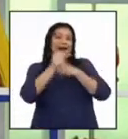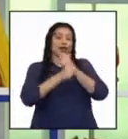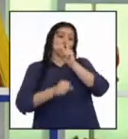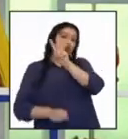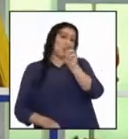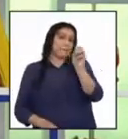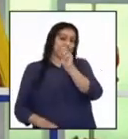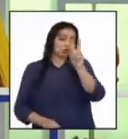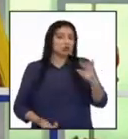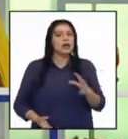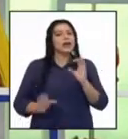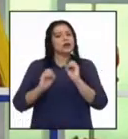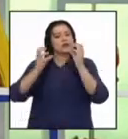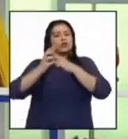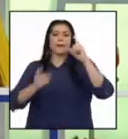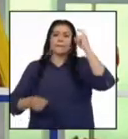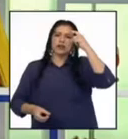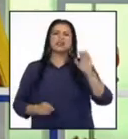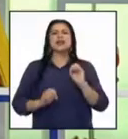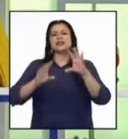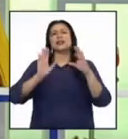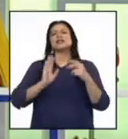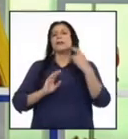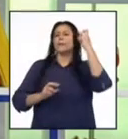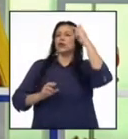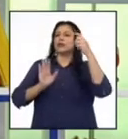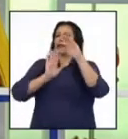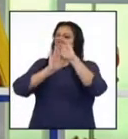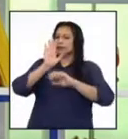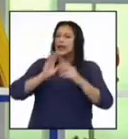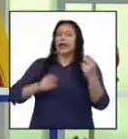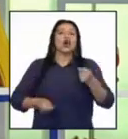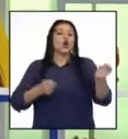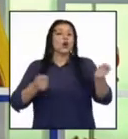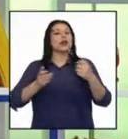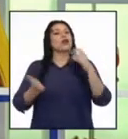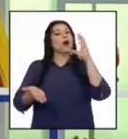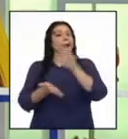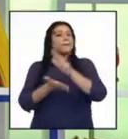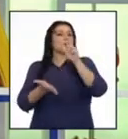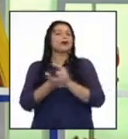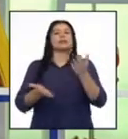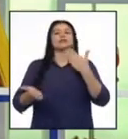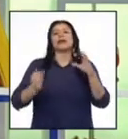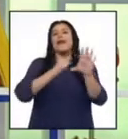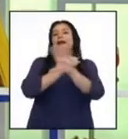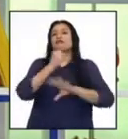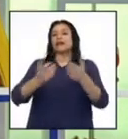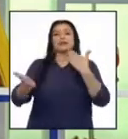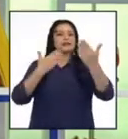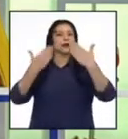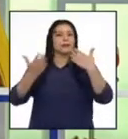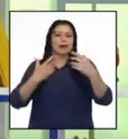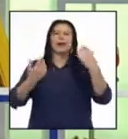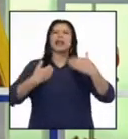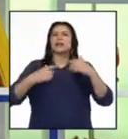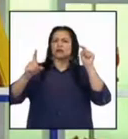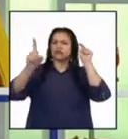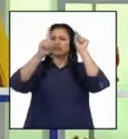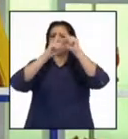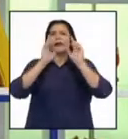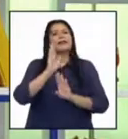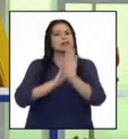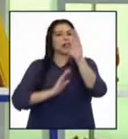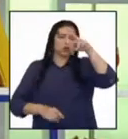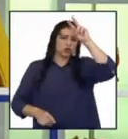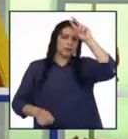las organizaciones políticas, se definió políticas de Estado elaboradas y aprobadas sobre la base del diálogo, para definir un rumbo para el desarrollo del